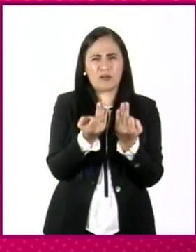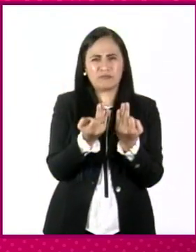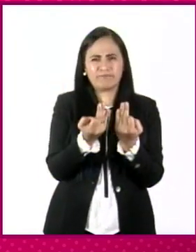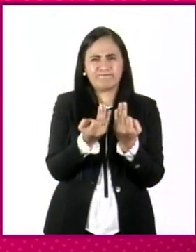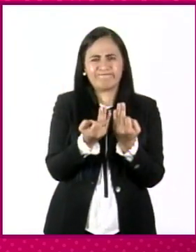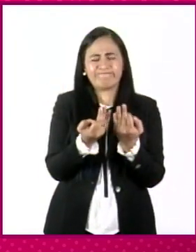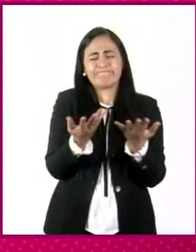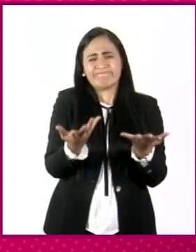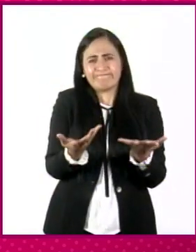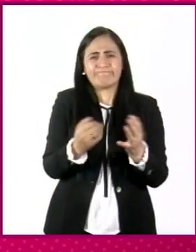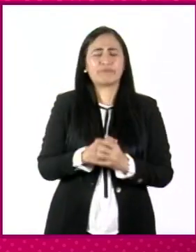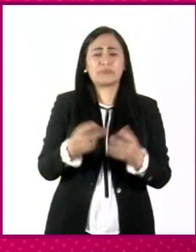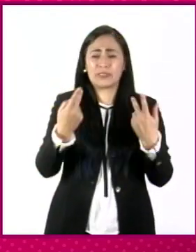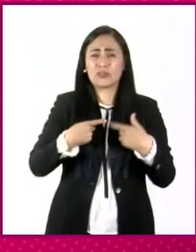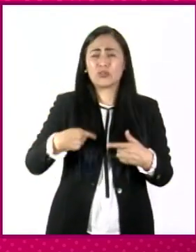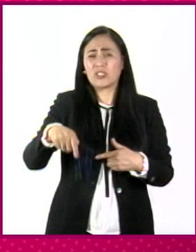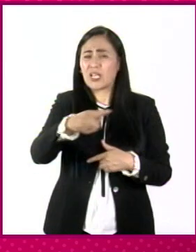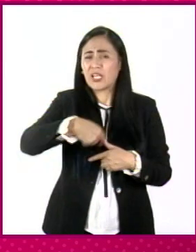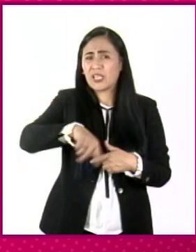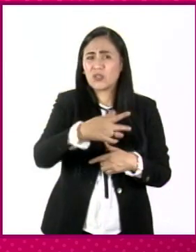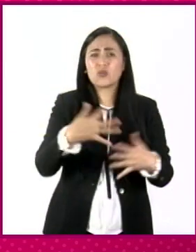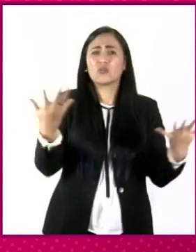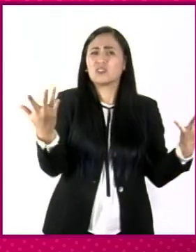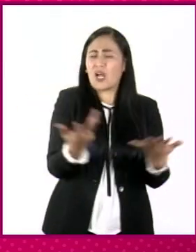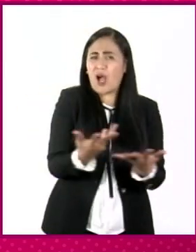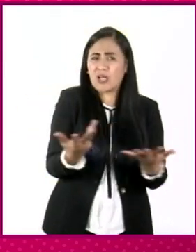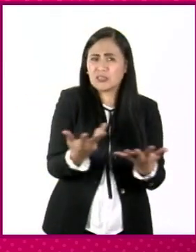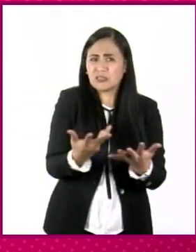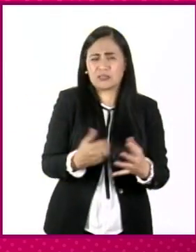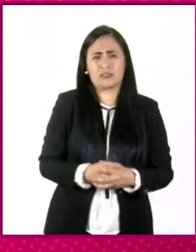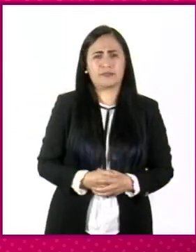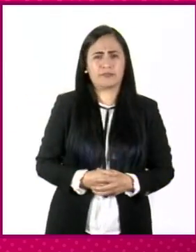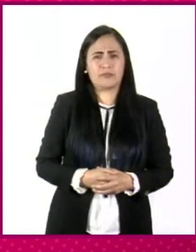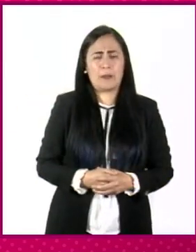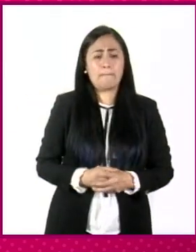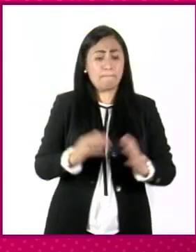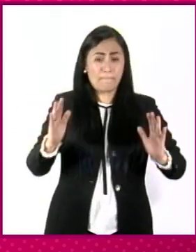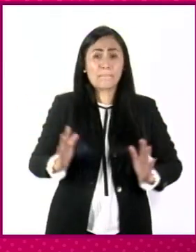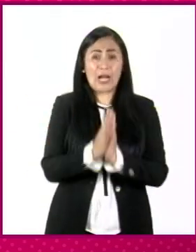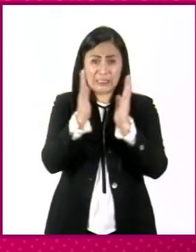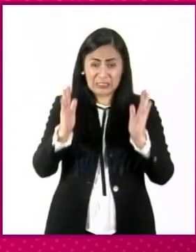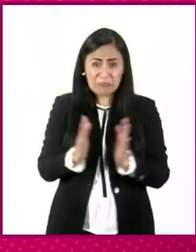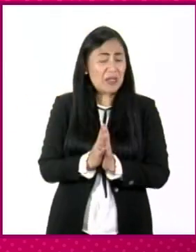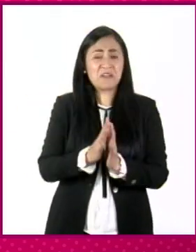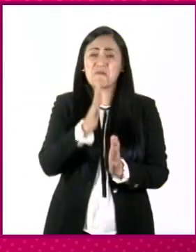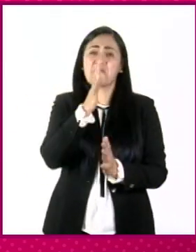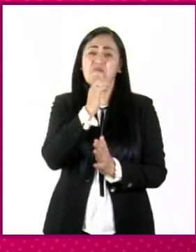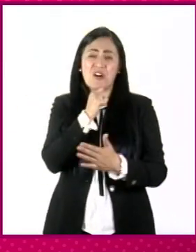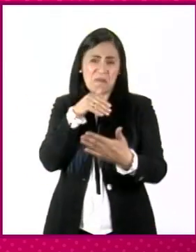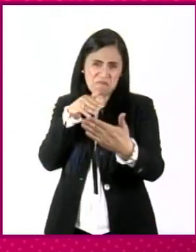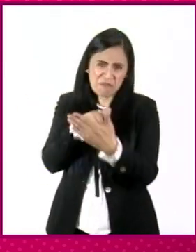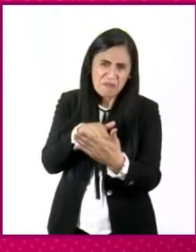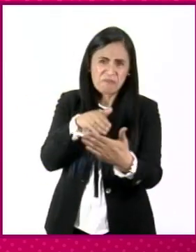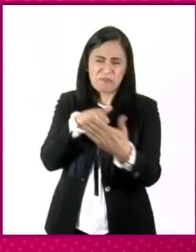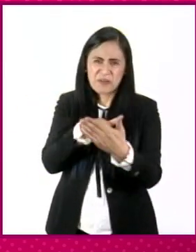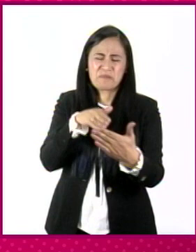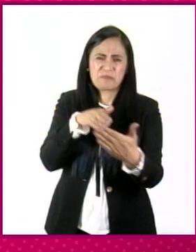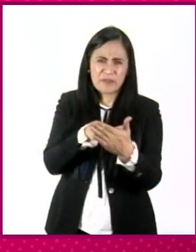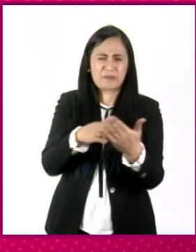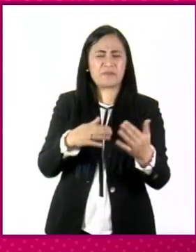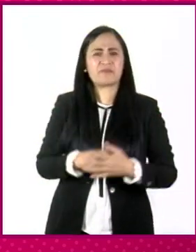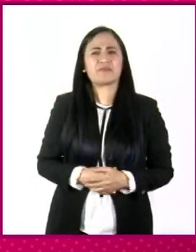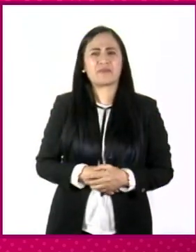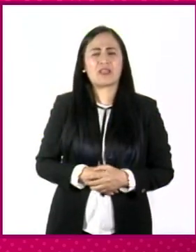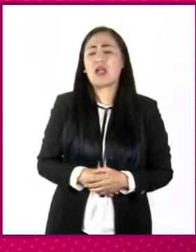digamos, el accionar de los ciudadanos para poder participar, ¿no? Justamente cuando vemos que los